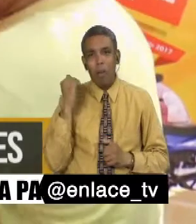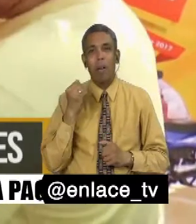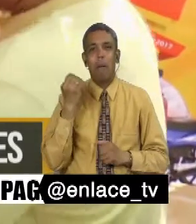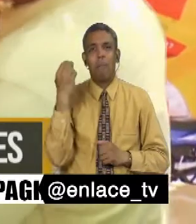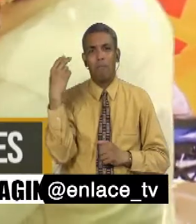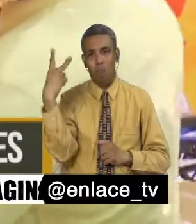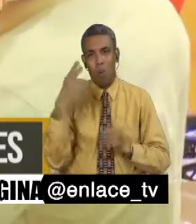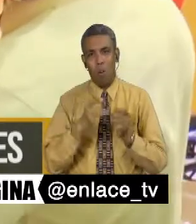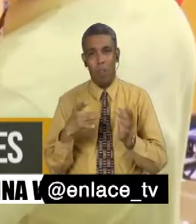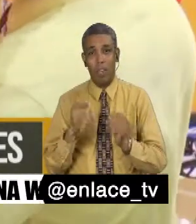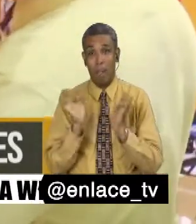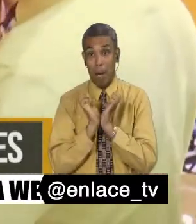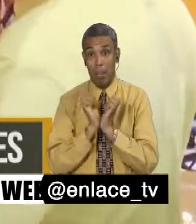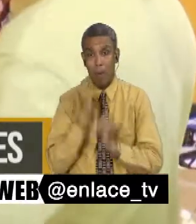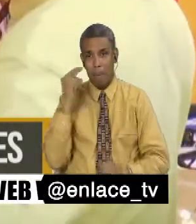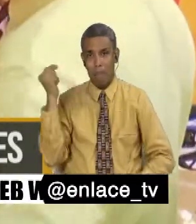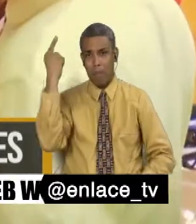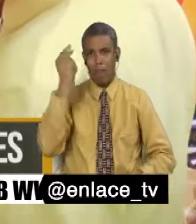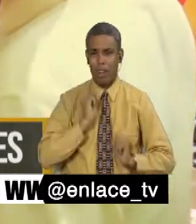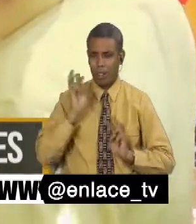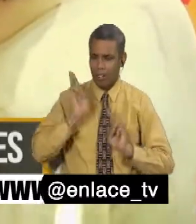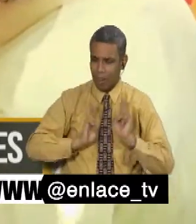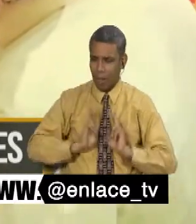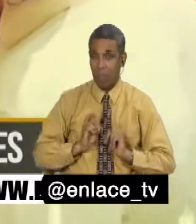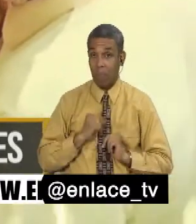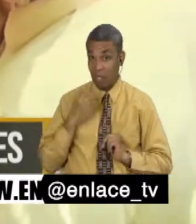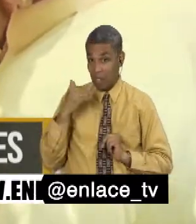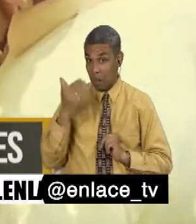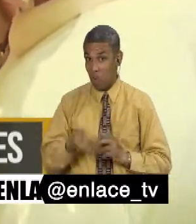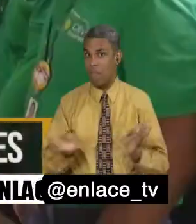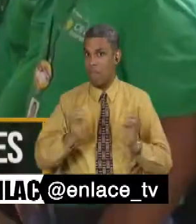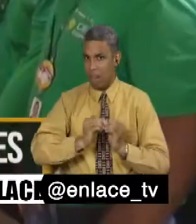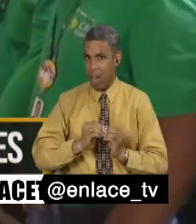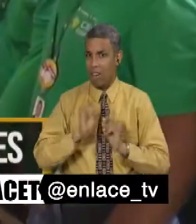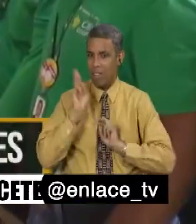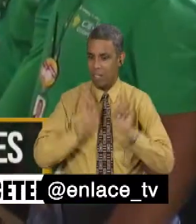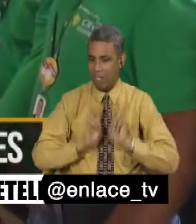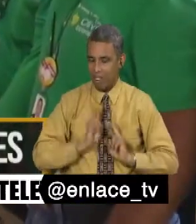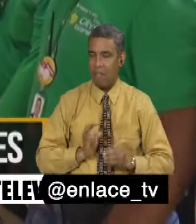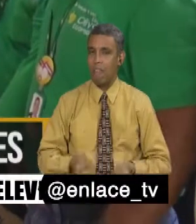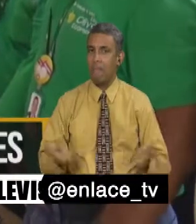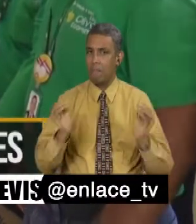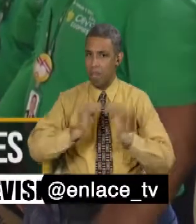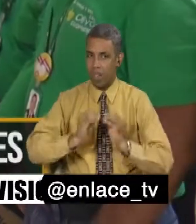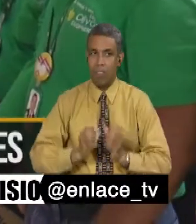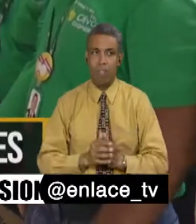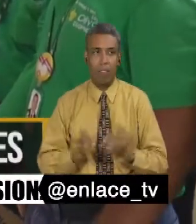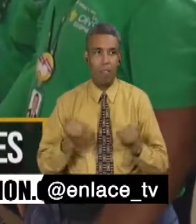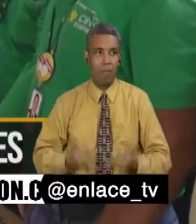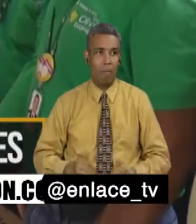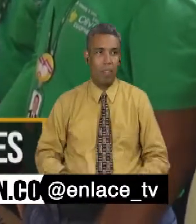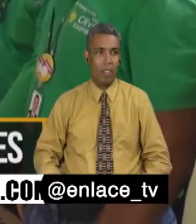Es uno de los primeros que se entrega de tres que se estarán sorteando durante todo el año. Hoy estamos aquí haciendo la entrega